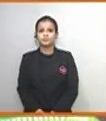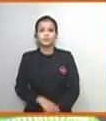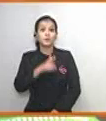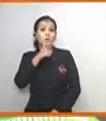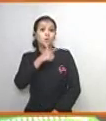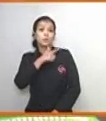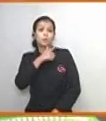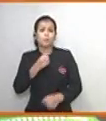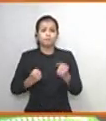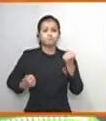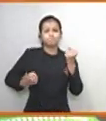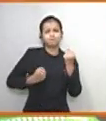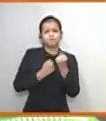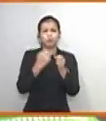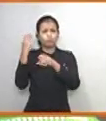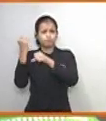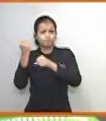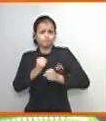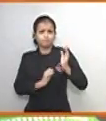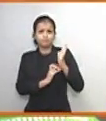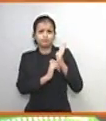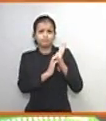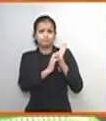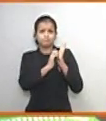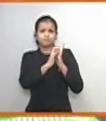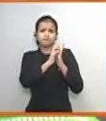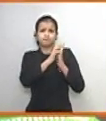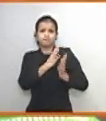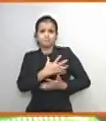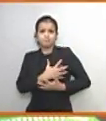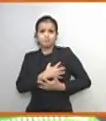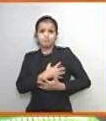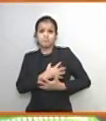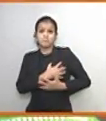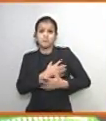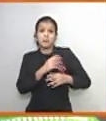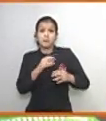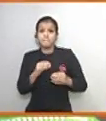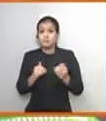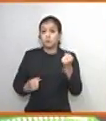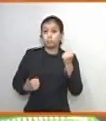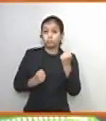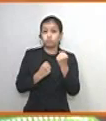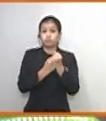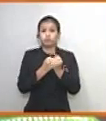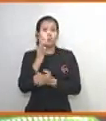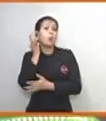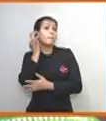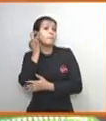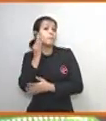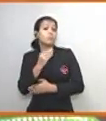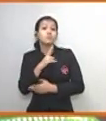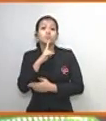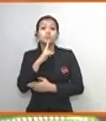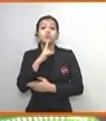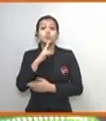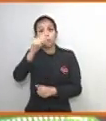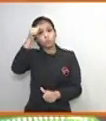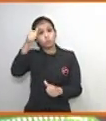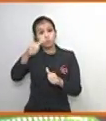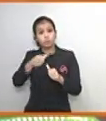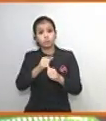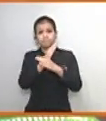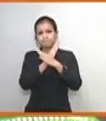Loto se ha unido junto a Funacam para realizar docenas de mamografías a hondureñas. Recuerda que el prevenir está en tus manos.